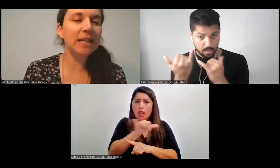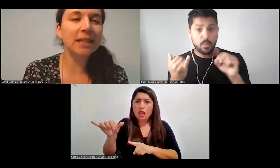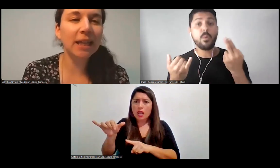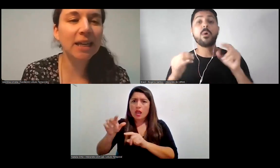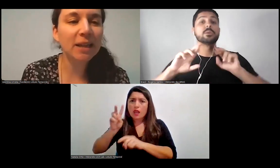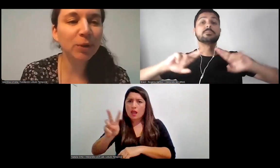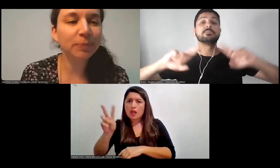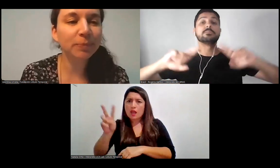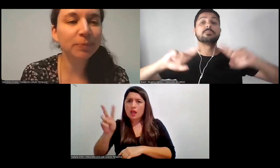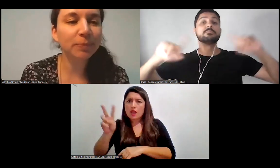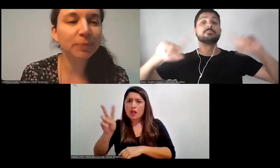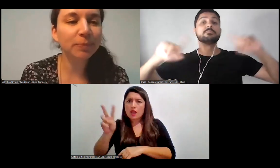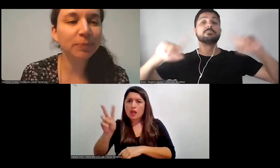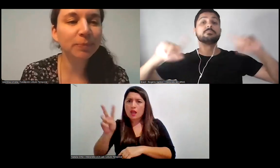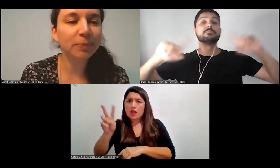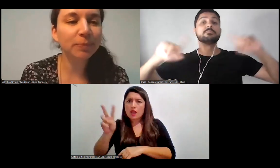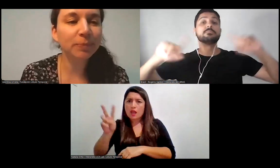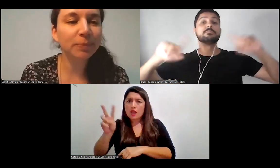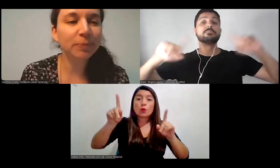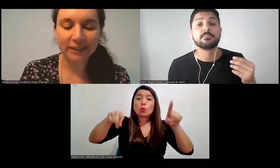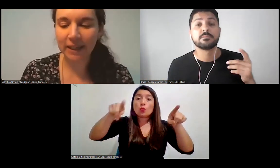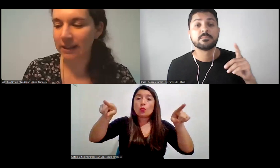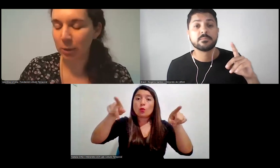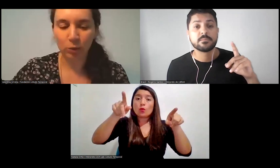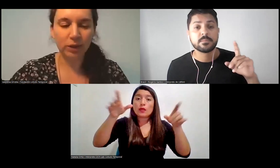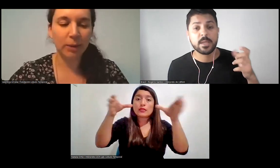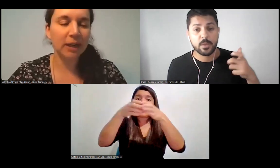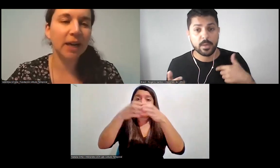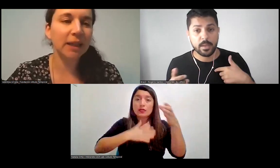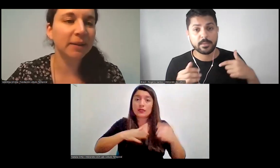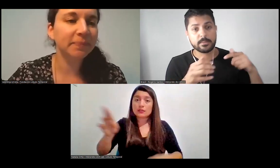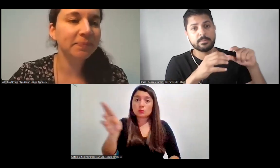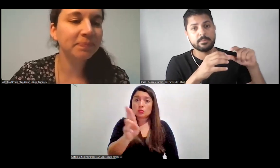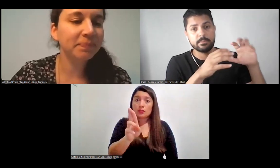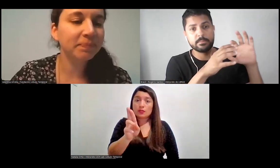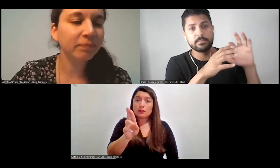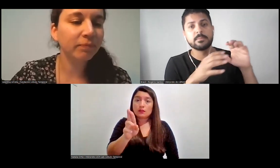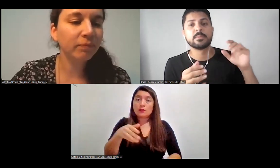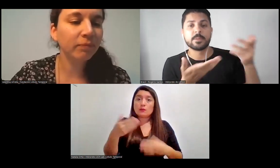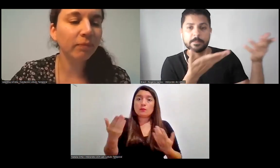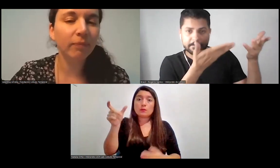Ahí quizás del equipo me gustaría contestar esta pregunta para Alejandra.